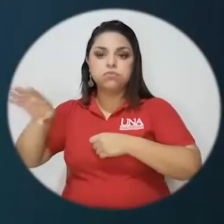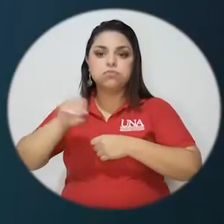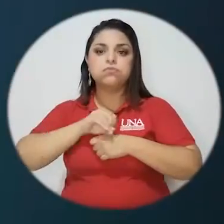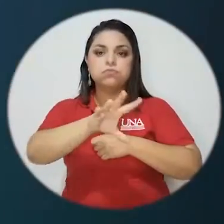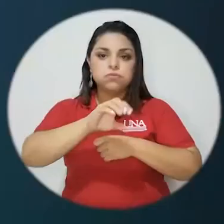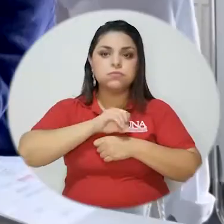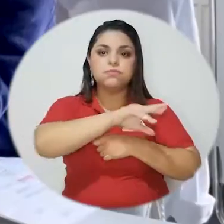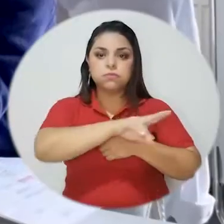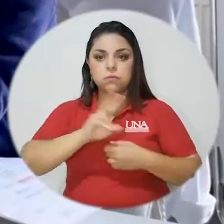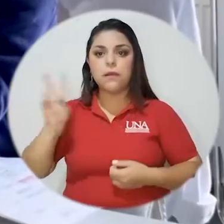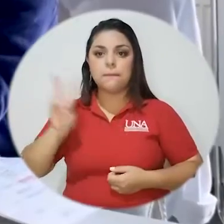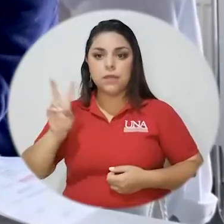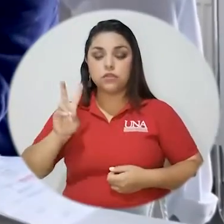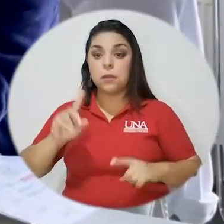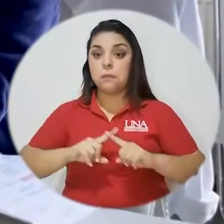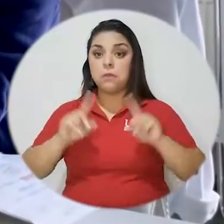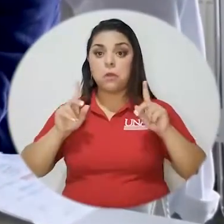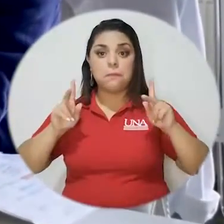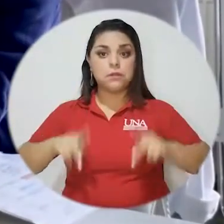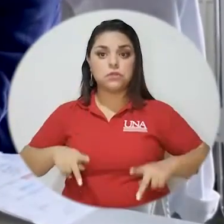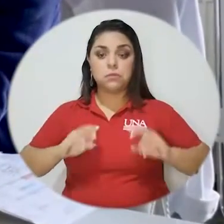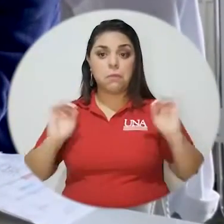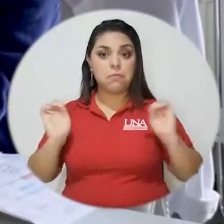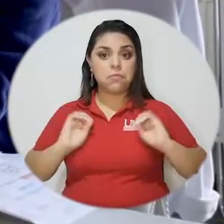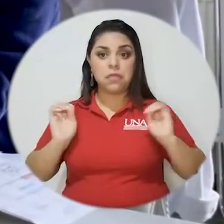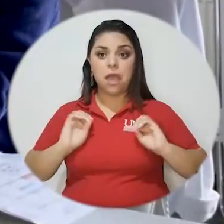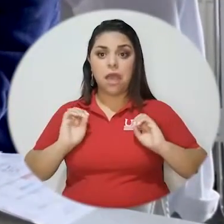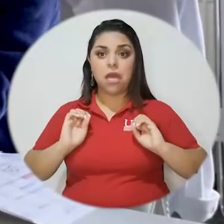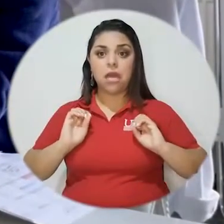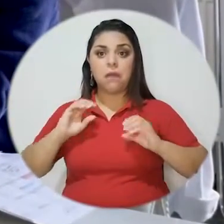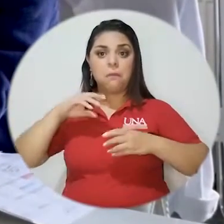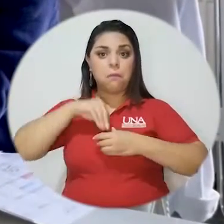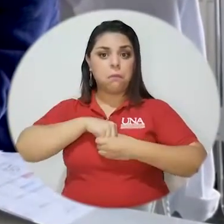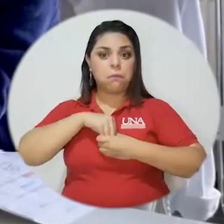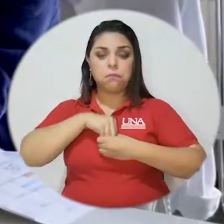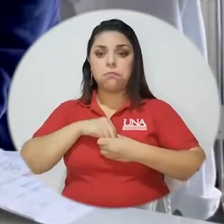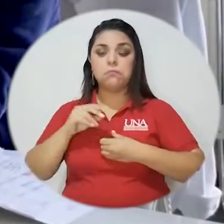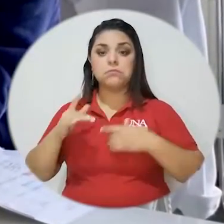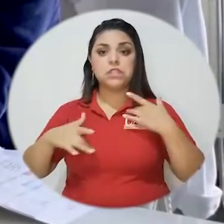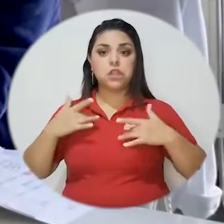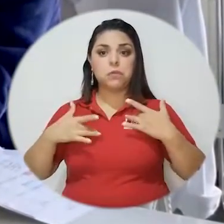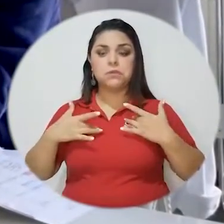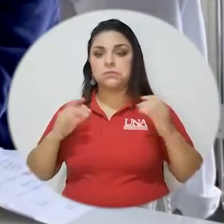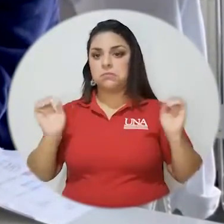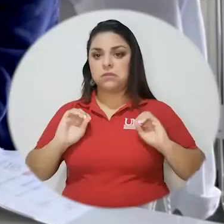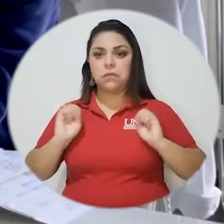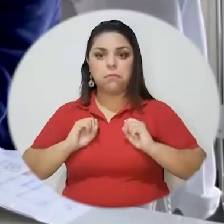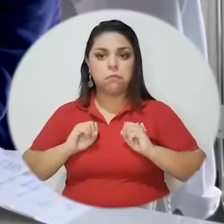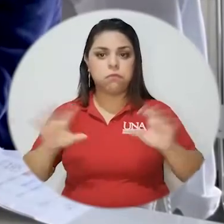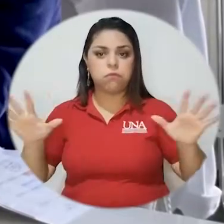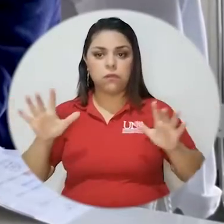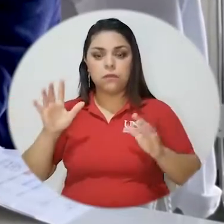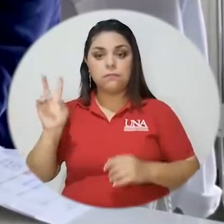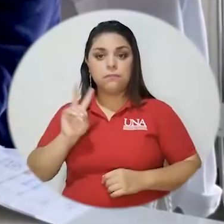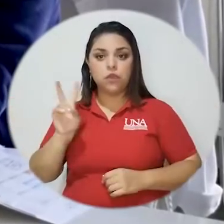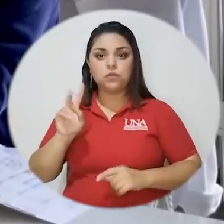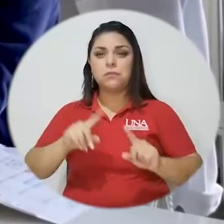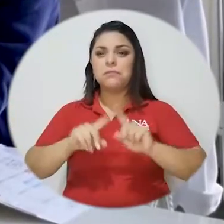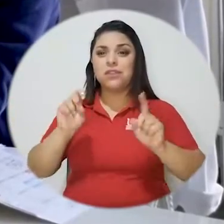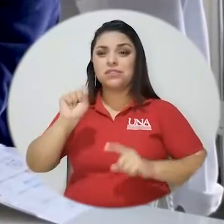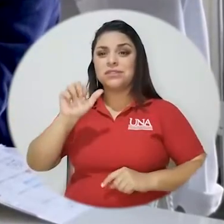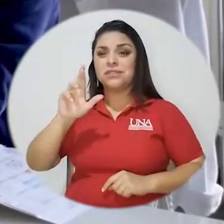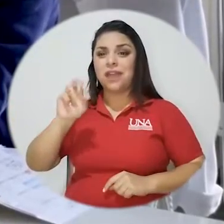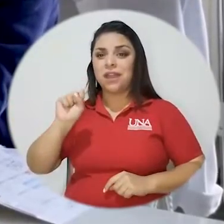virus. Pero cuando la persona no presentaba síntomas, no había excreción del virus. SARS-CoV-2 no es así.